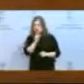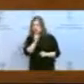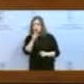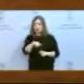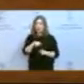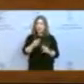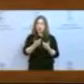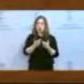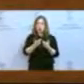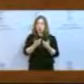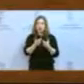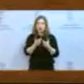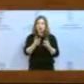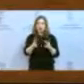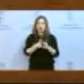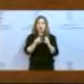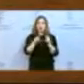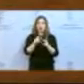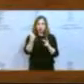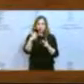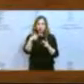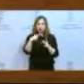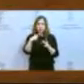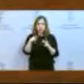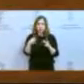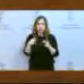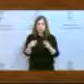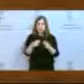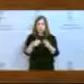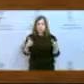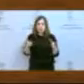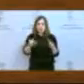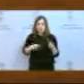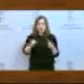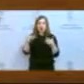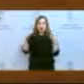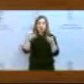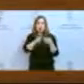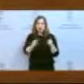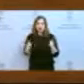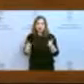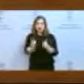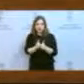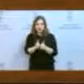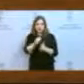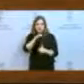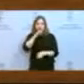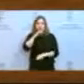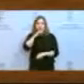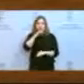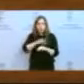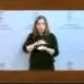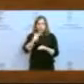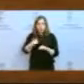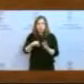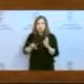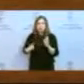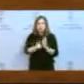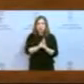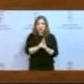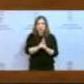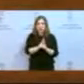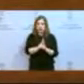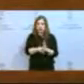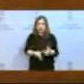de la cuantía del salario social, la atención a personas dependientes, el cumplimiento del decreto que permite el